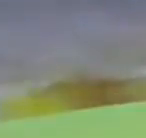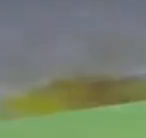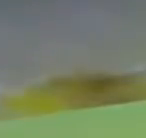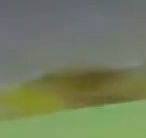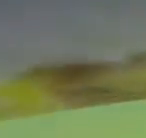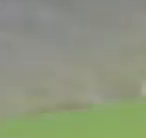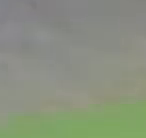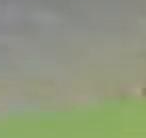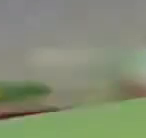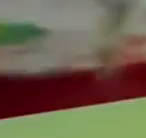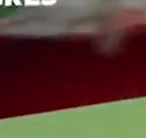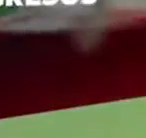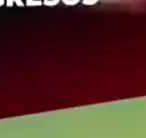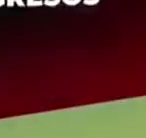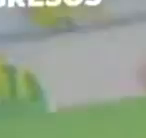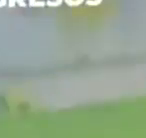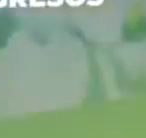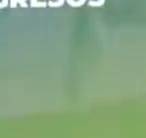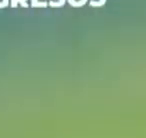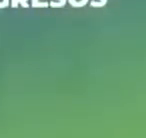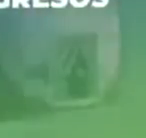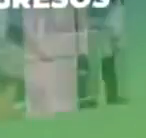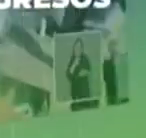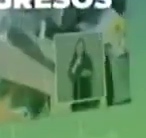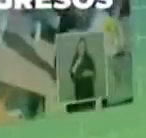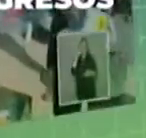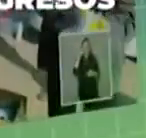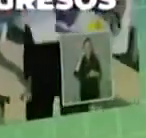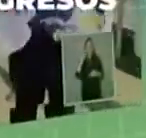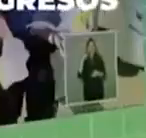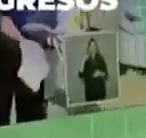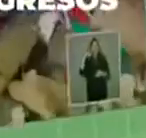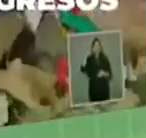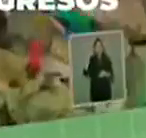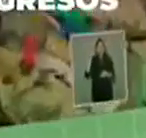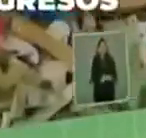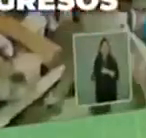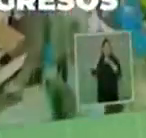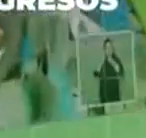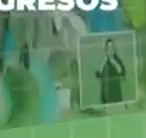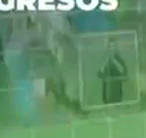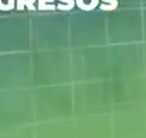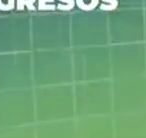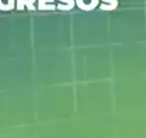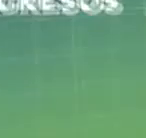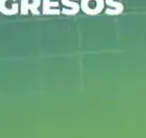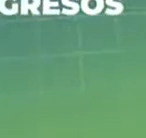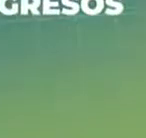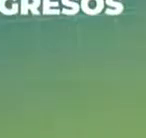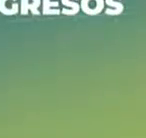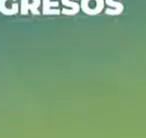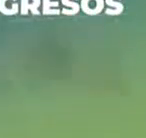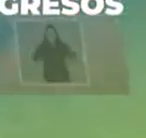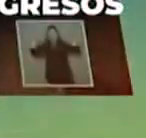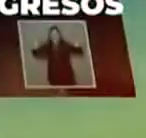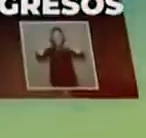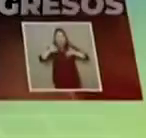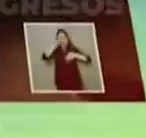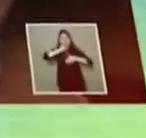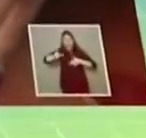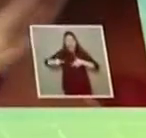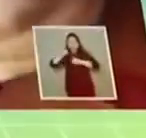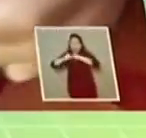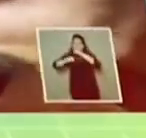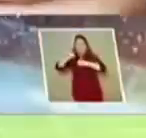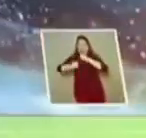de los Reyes, capeando el frío en la Posta Central, fue donde conocí esta realidad, la realidad de la gente en situación de calle, la realidad de los cartoneros.